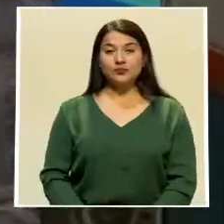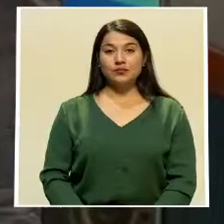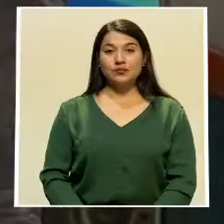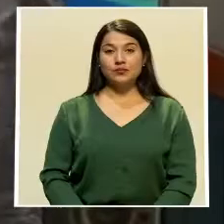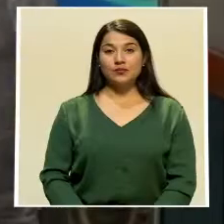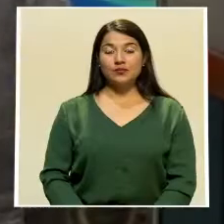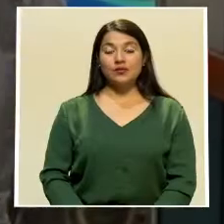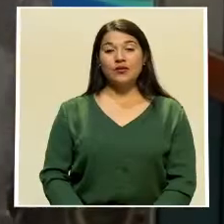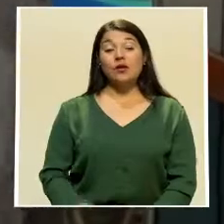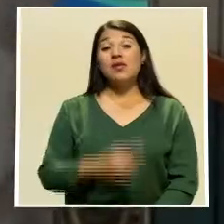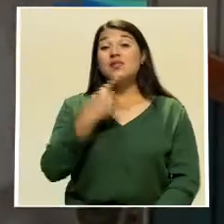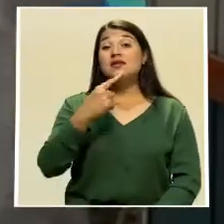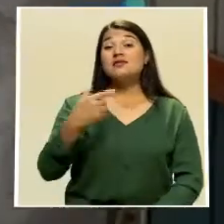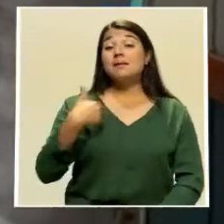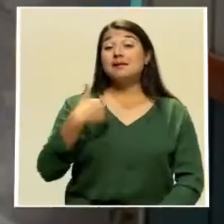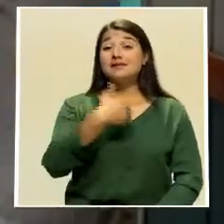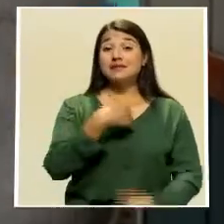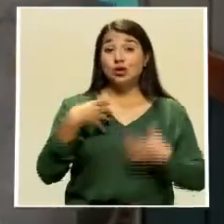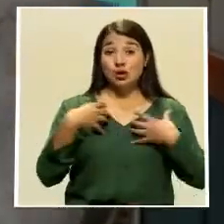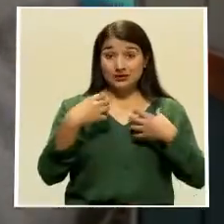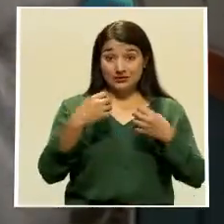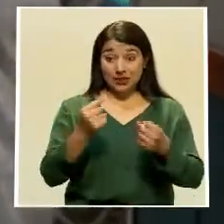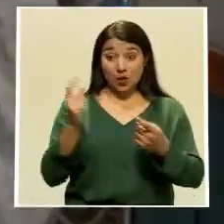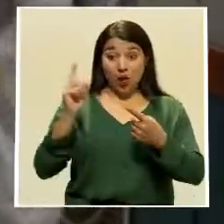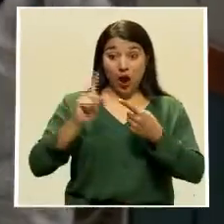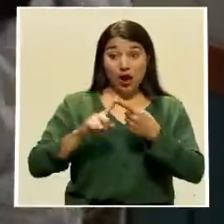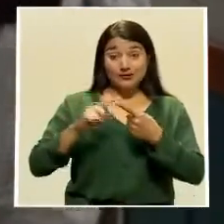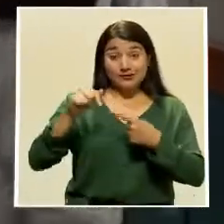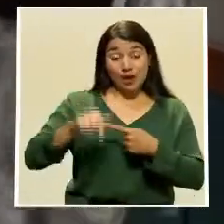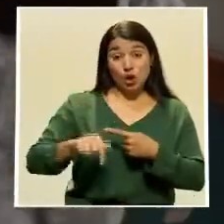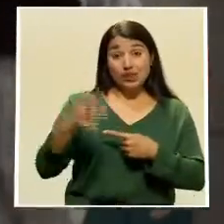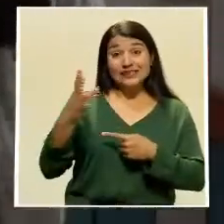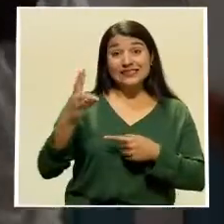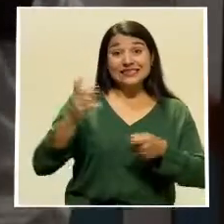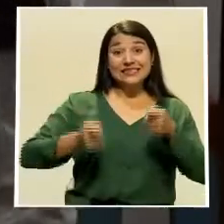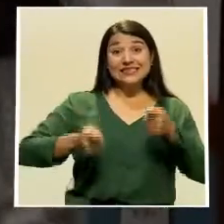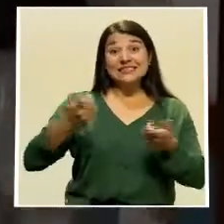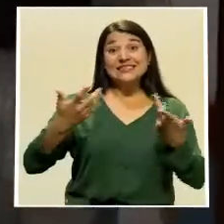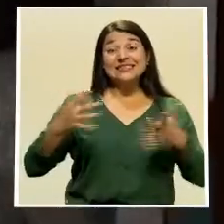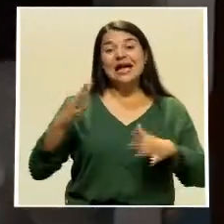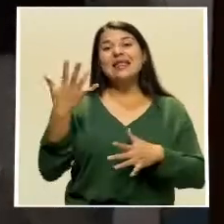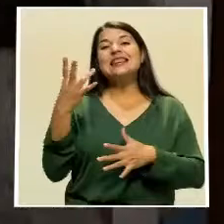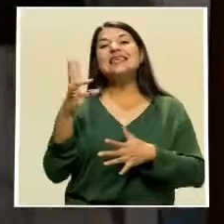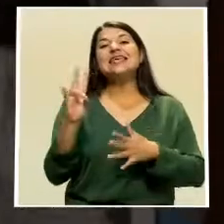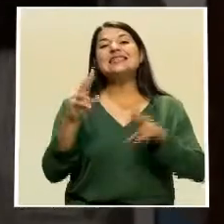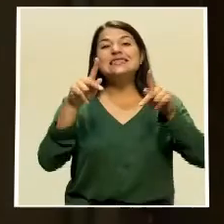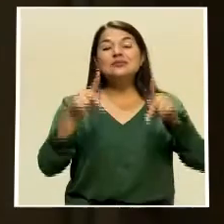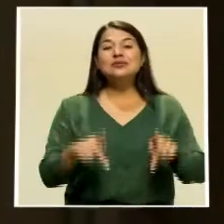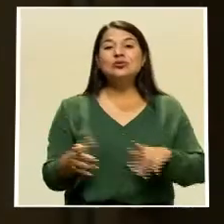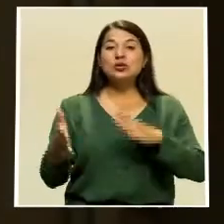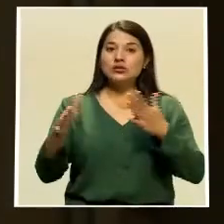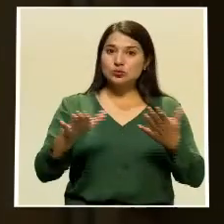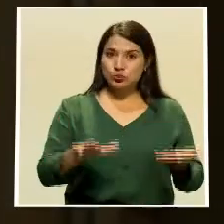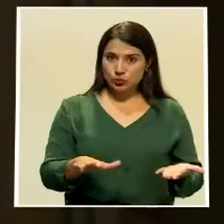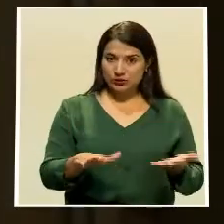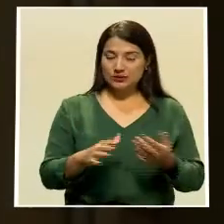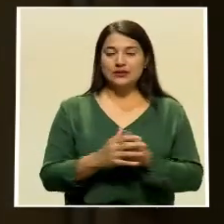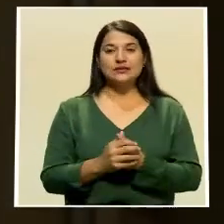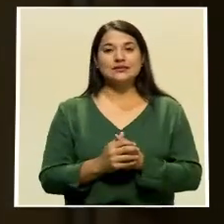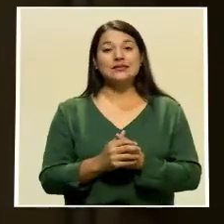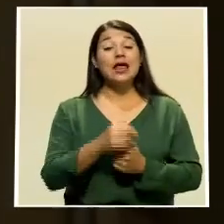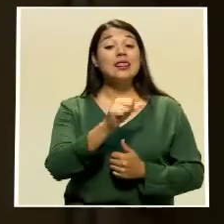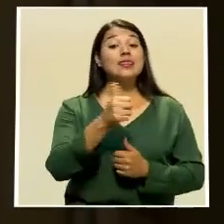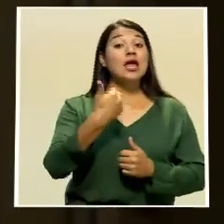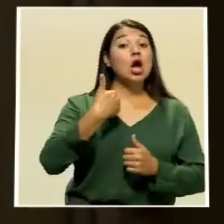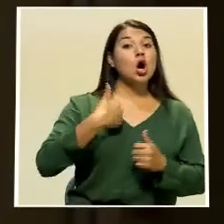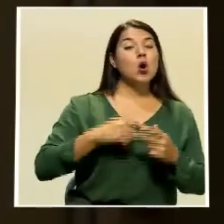Datos del Ministerio de Salud señalan que el 17 de septiembre se contabilizan 17 lamentables fallecimientos. 10